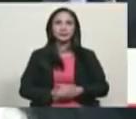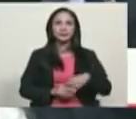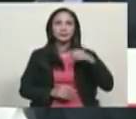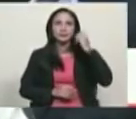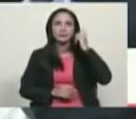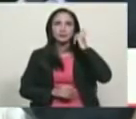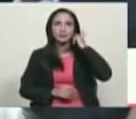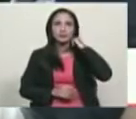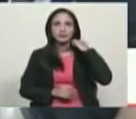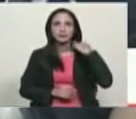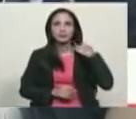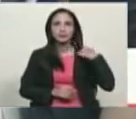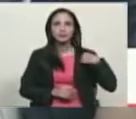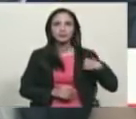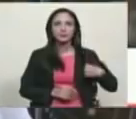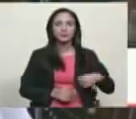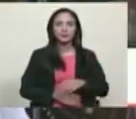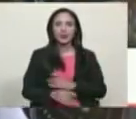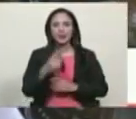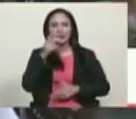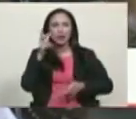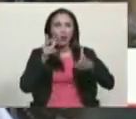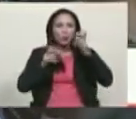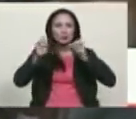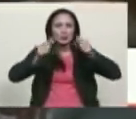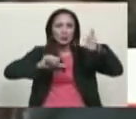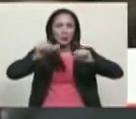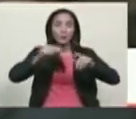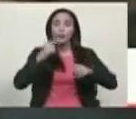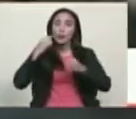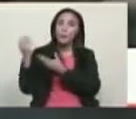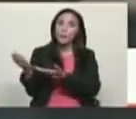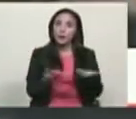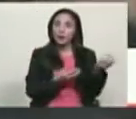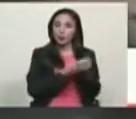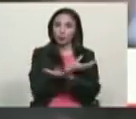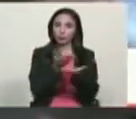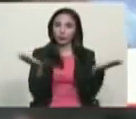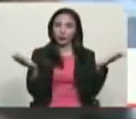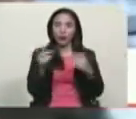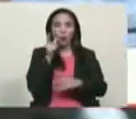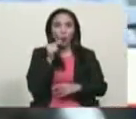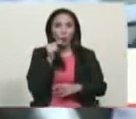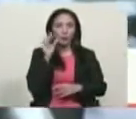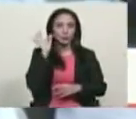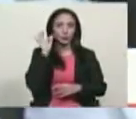No siente que le está hablando a la nada. Bienvenidos y bienvenidas,